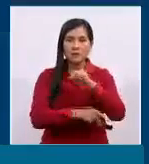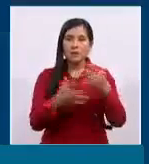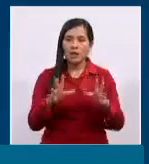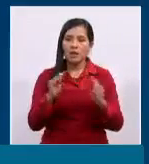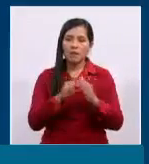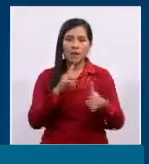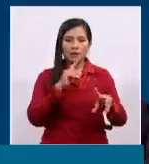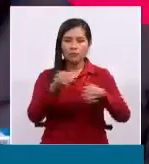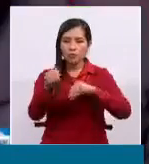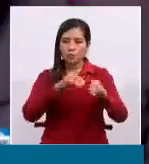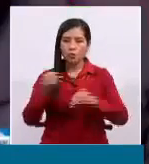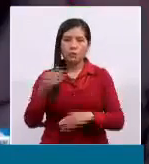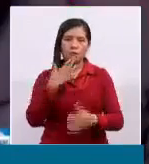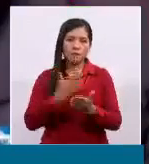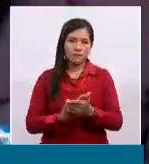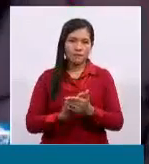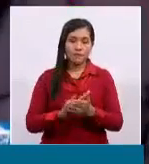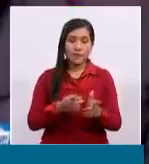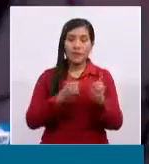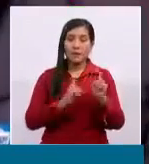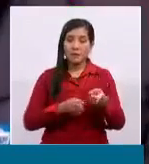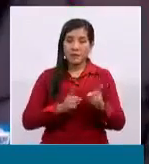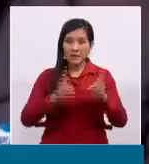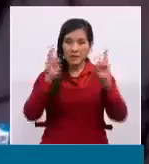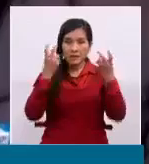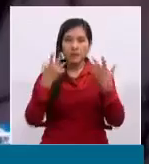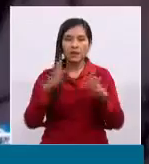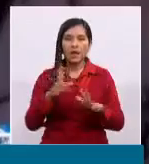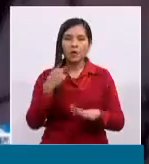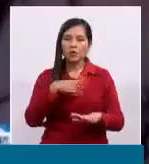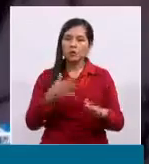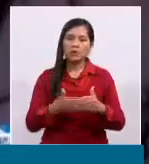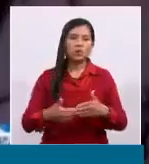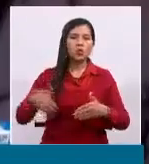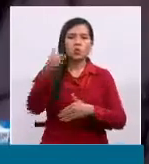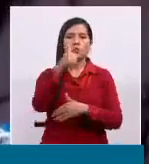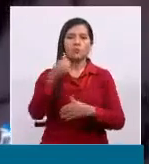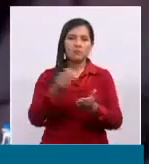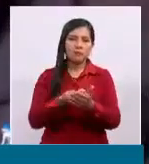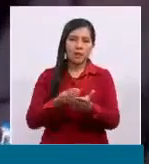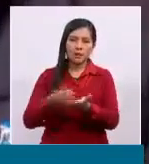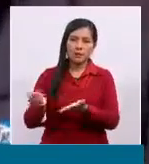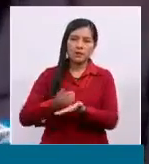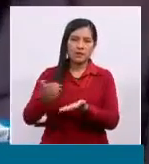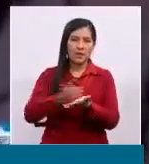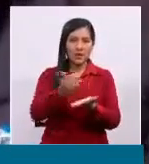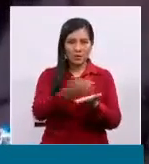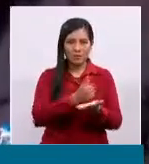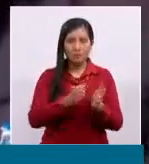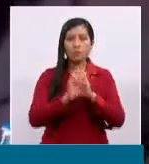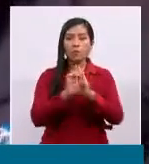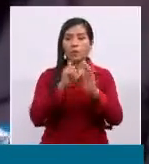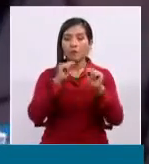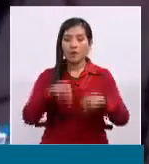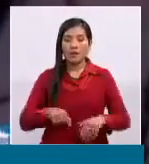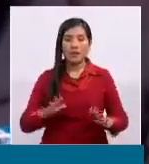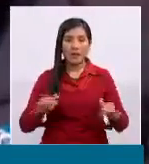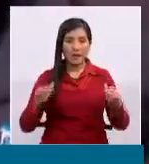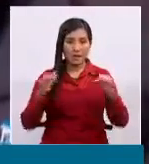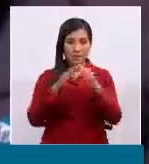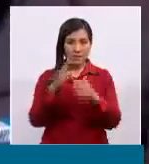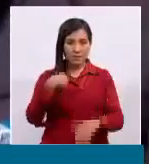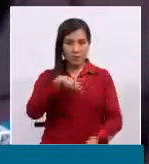en movimiento. En ese entendido, se ha superado la recaudación. Nosotros, por ejemplo, en La Paz, queridísimo